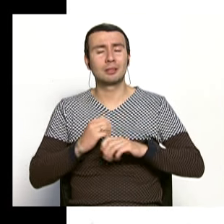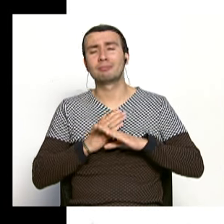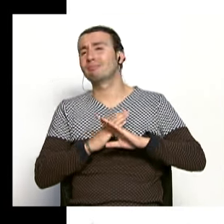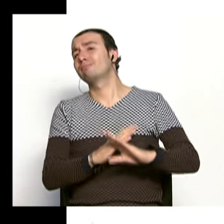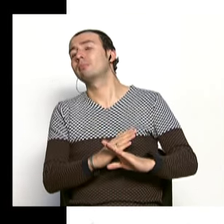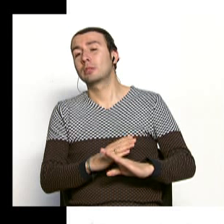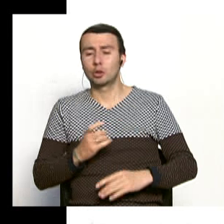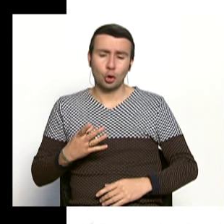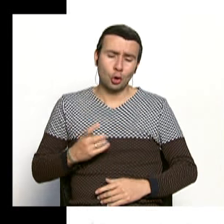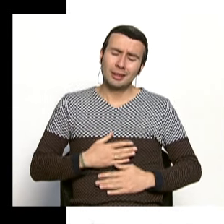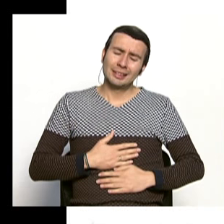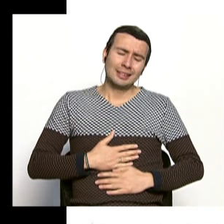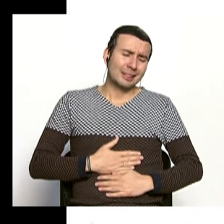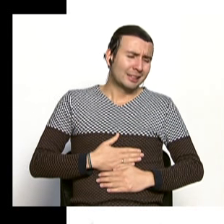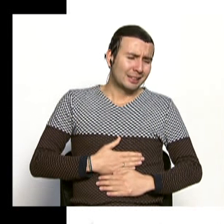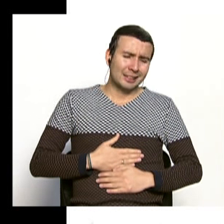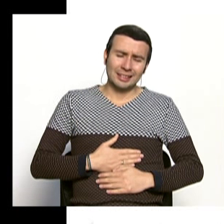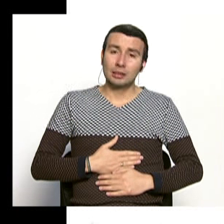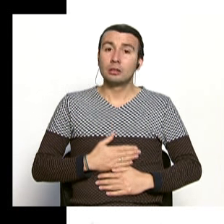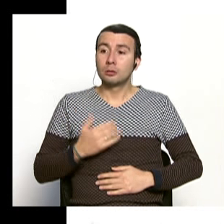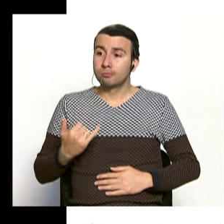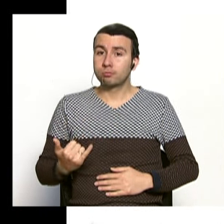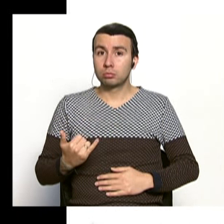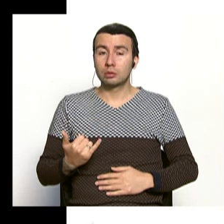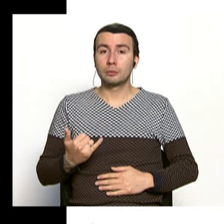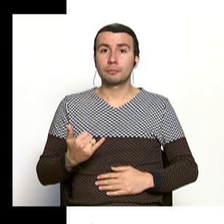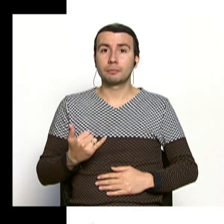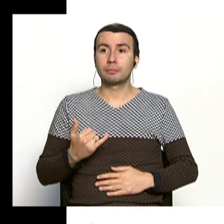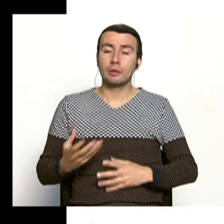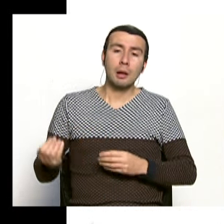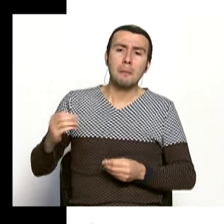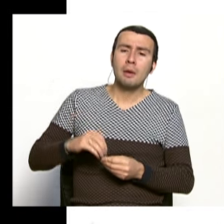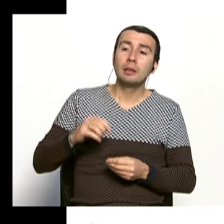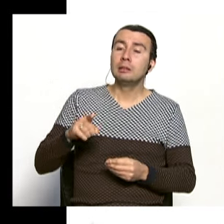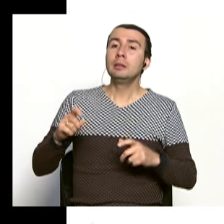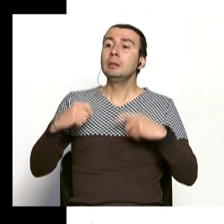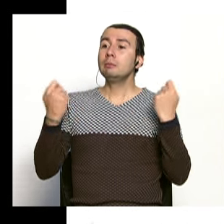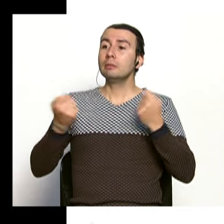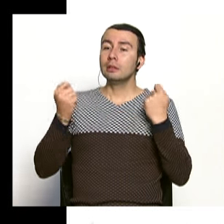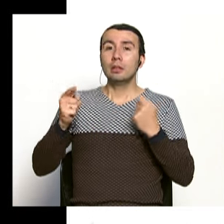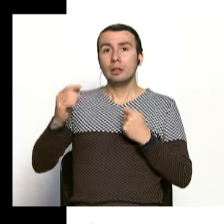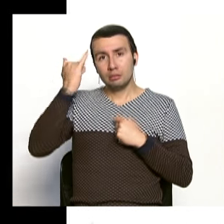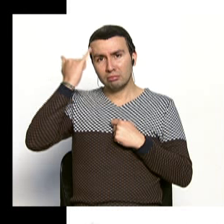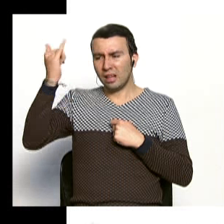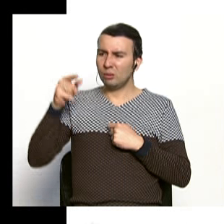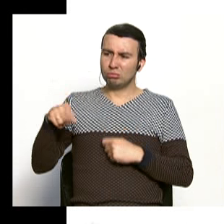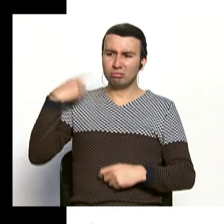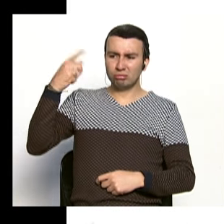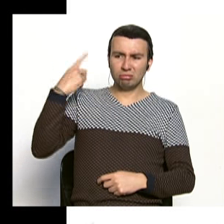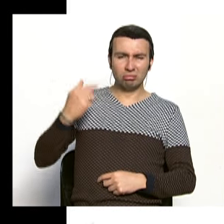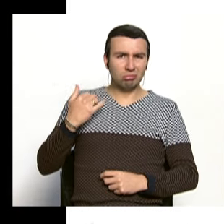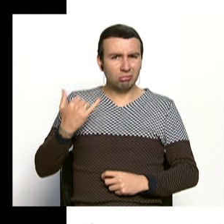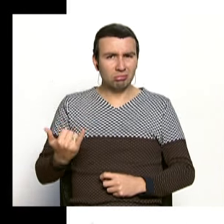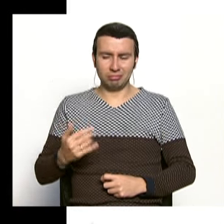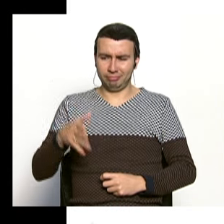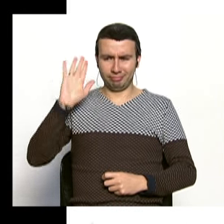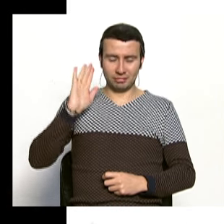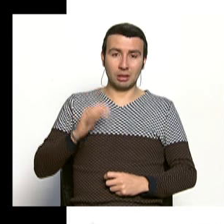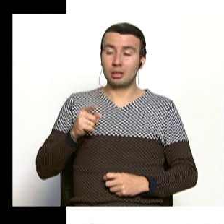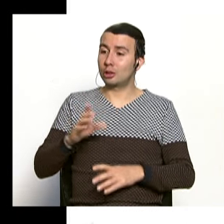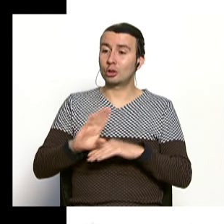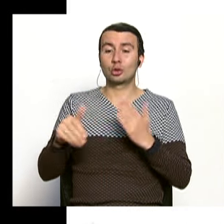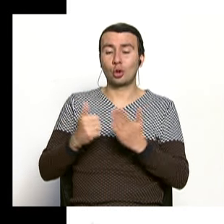dolor las incapacita y adicionalmente les han vendido la idea de que no están enfermas ni que están locas y que ya todo lo que había